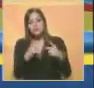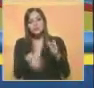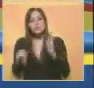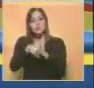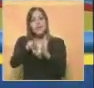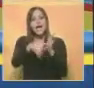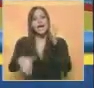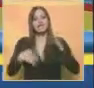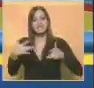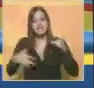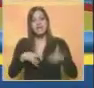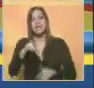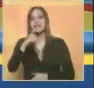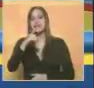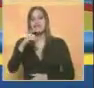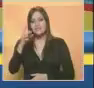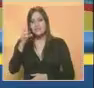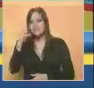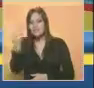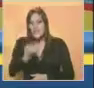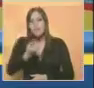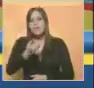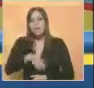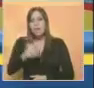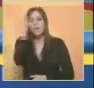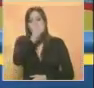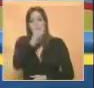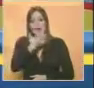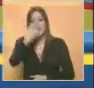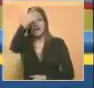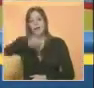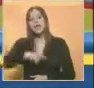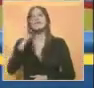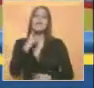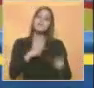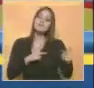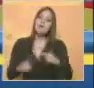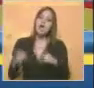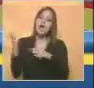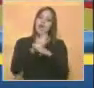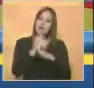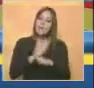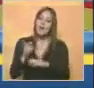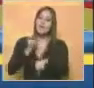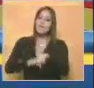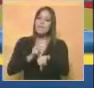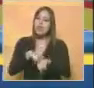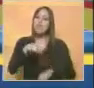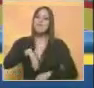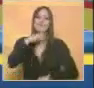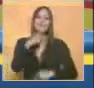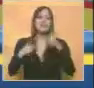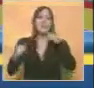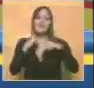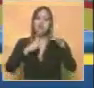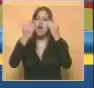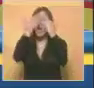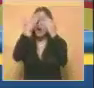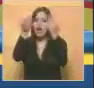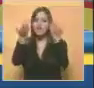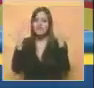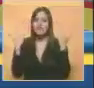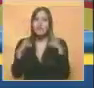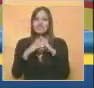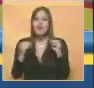su actividad Siempre se puede estar bella. La idea es que las pacientes invitadas compartan un momento lleno de color y se olviden por